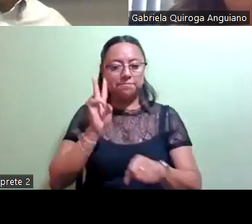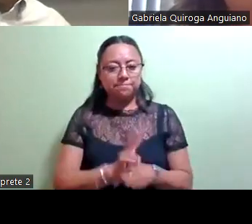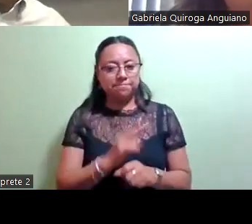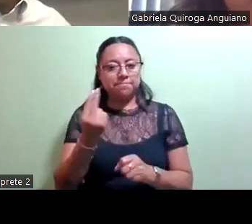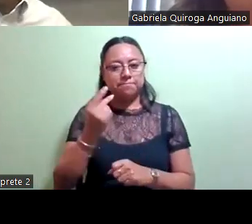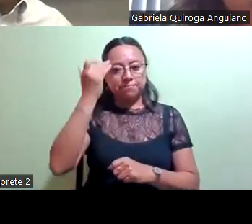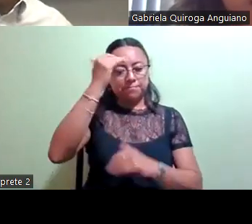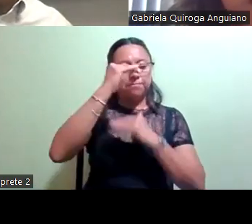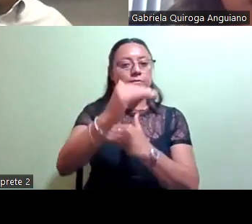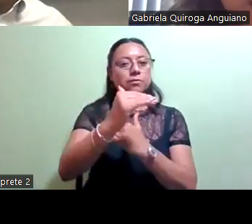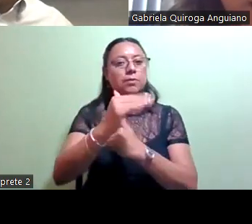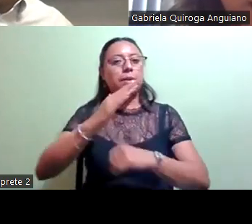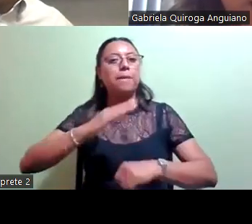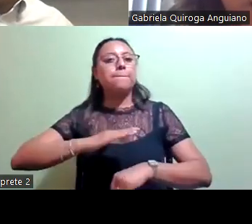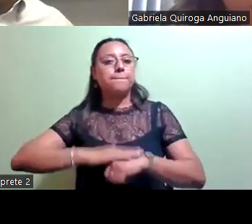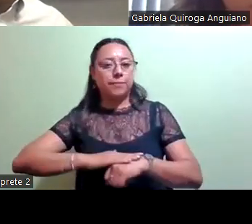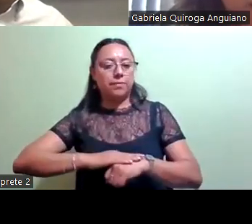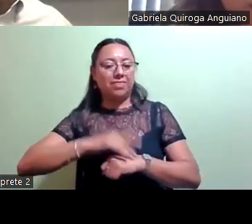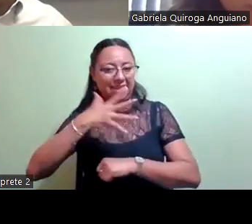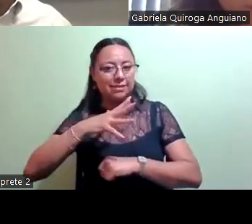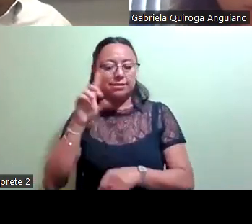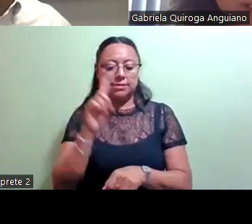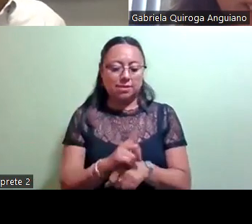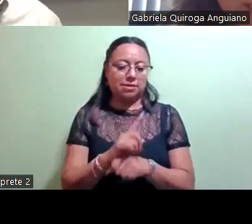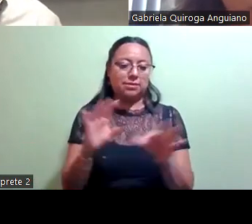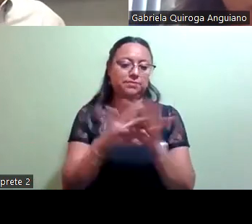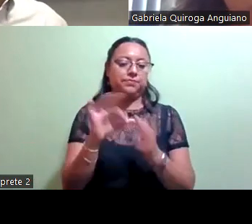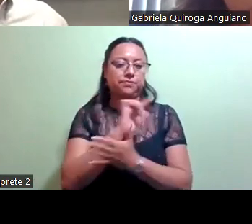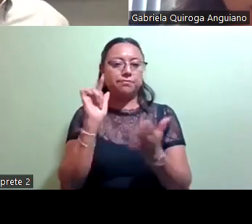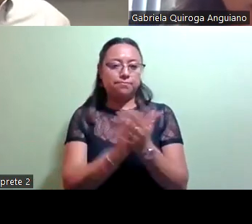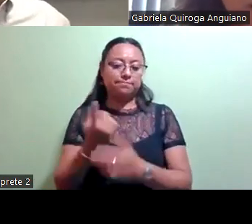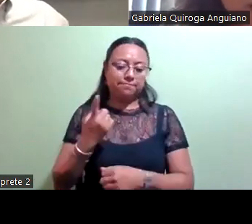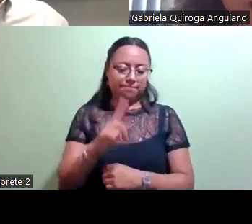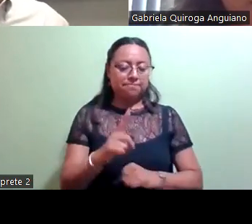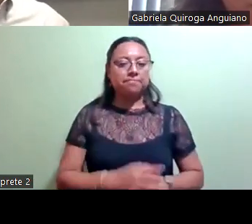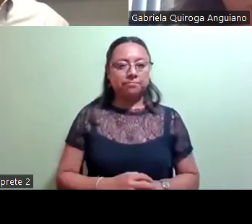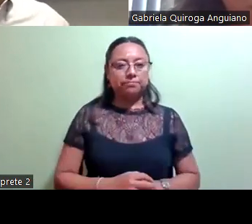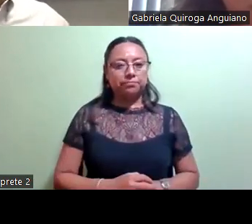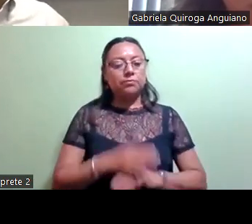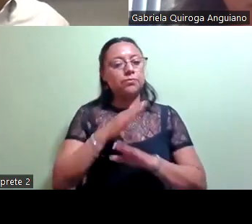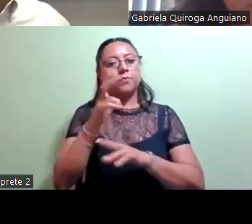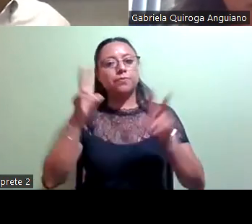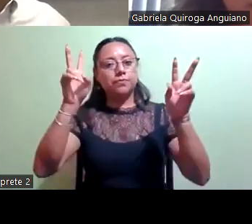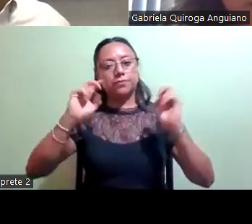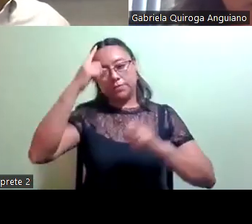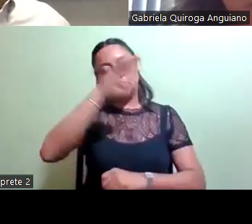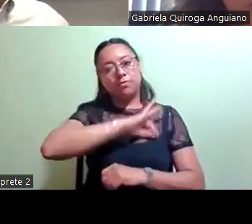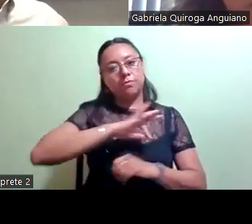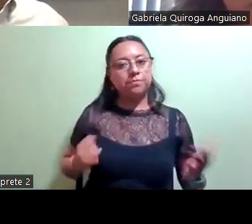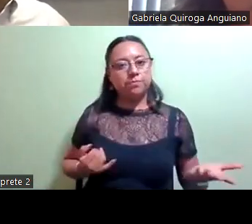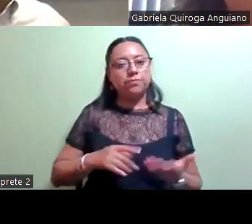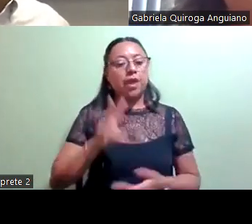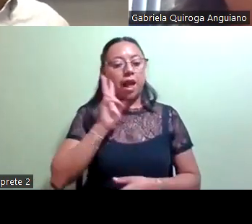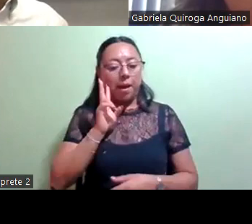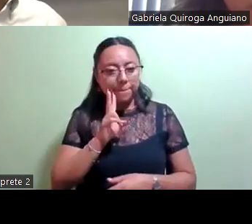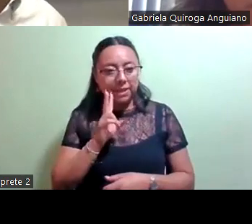un plazo no mayor a 10 días en términos de las disposiciones legales correspondientes a efecto de determinar la